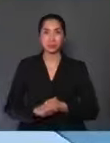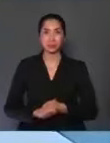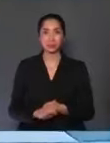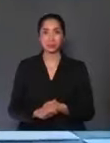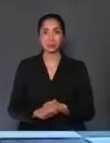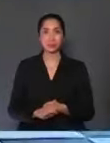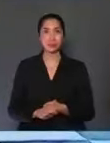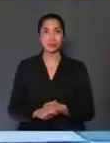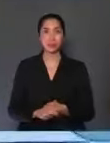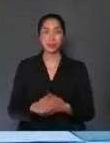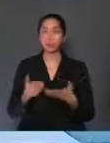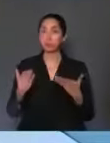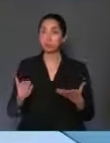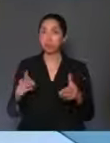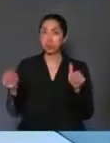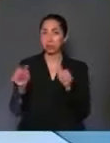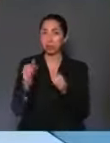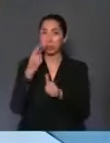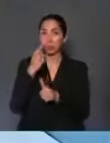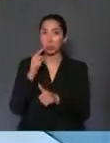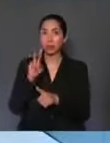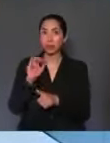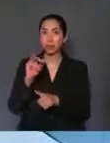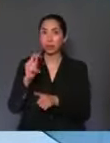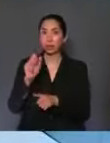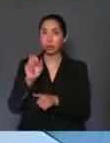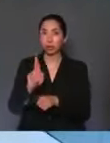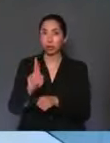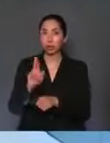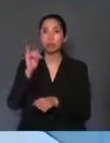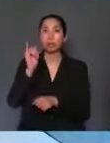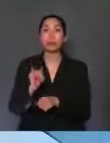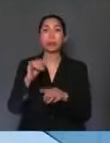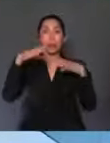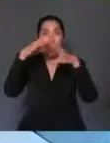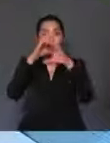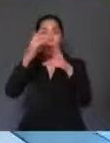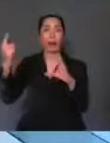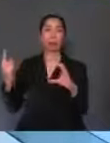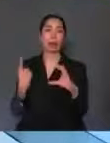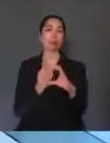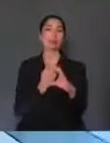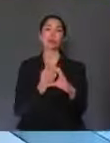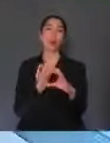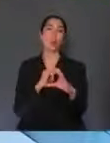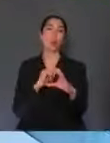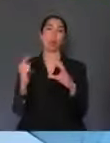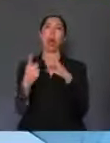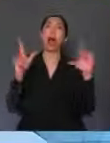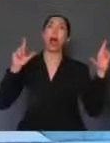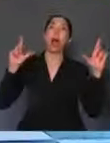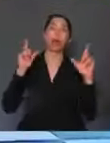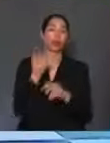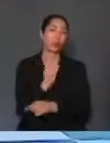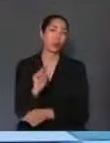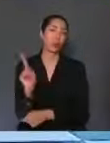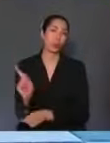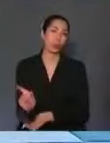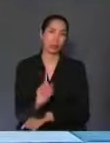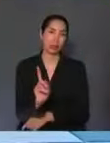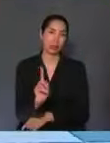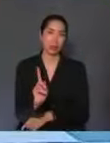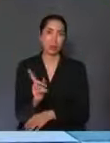más cerca de eso, Chanti, es Víctor Busto, pero se dedica siempre a estar detrás de cámara. Sí, es verdad. No, no le gusta la cámara, no le gusta cantar, no. Pero